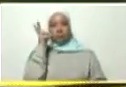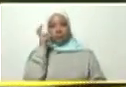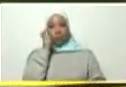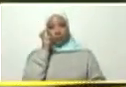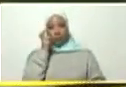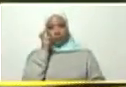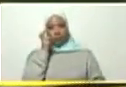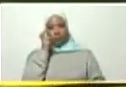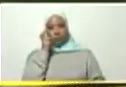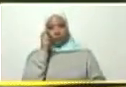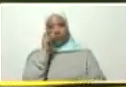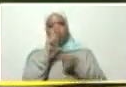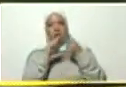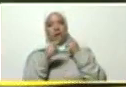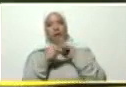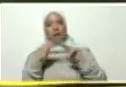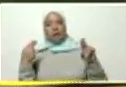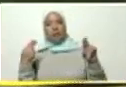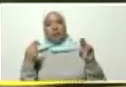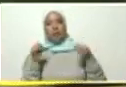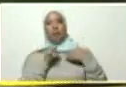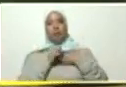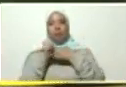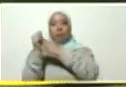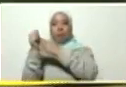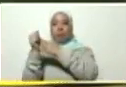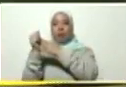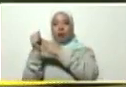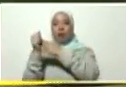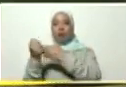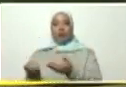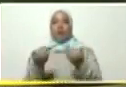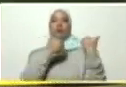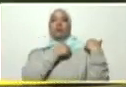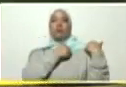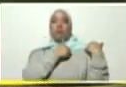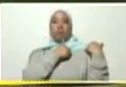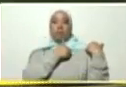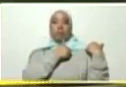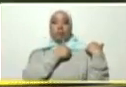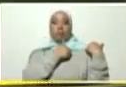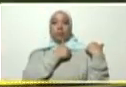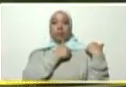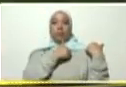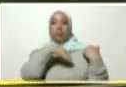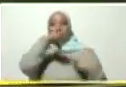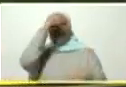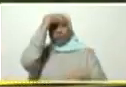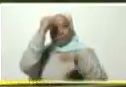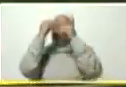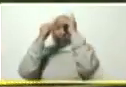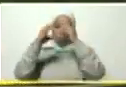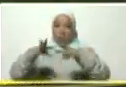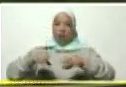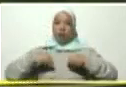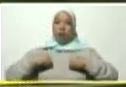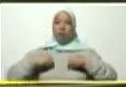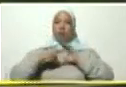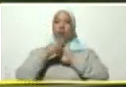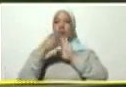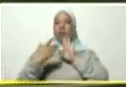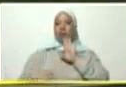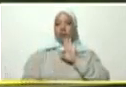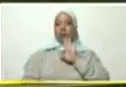a las bases al liderazgo responsable que sepa asumir sus deberes